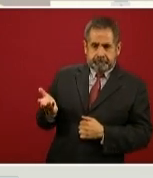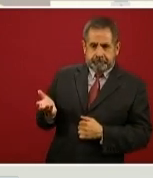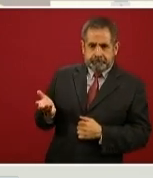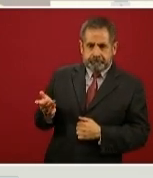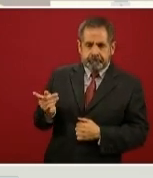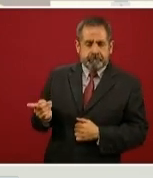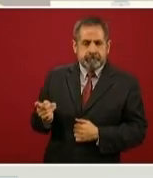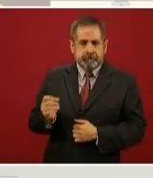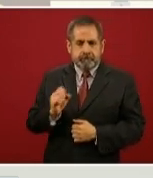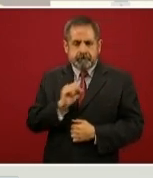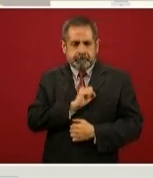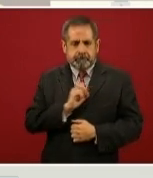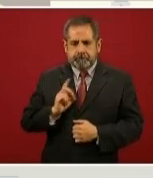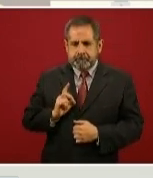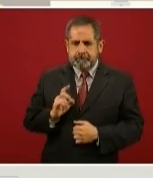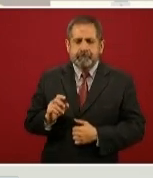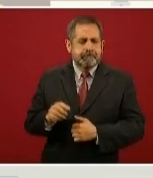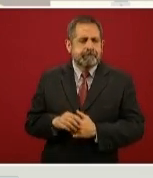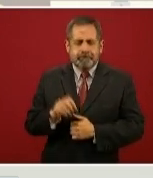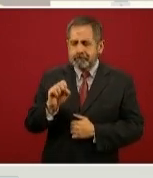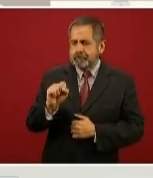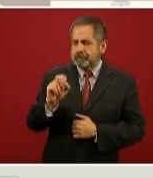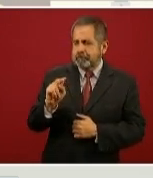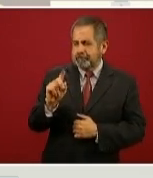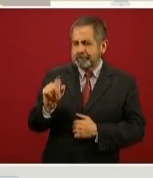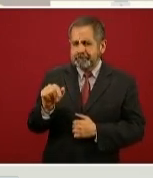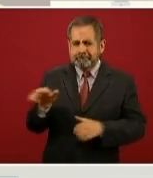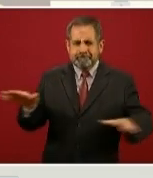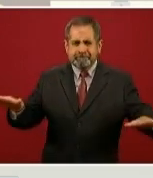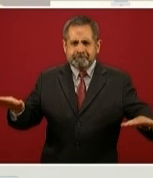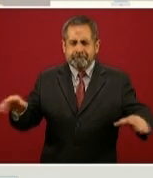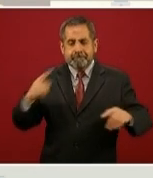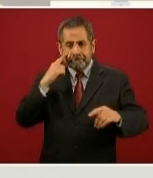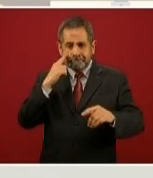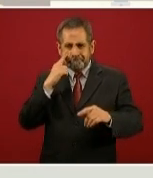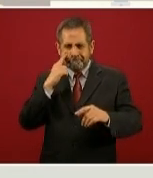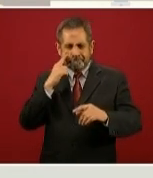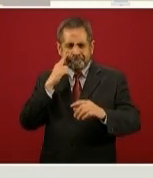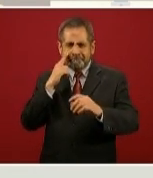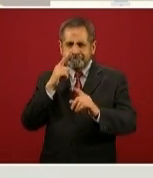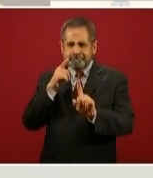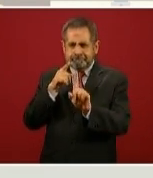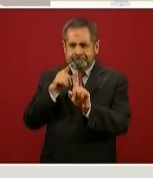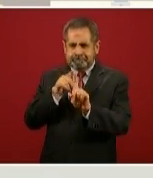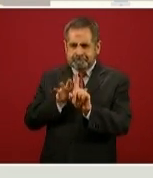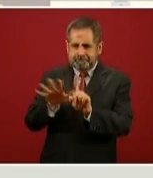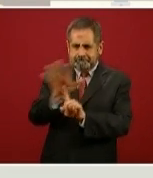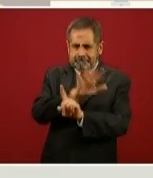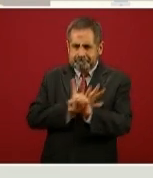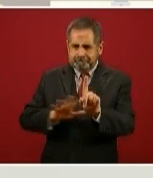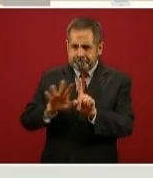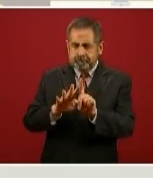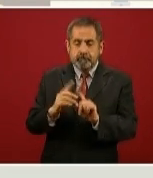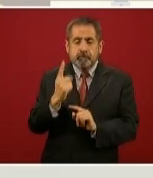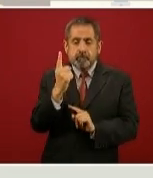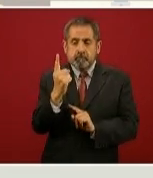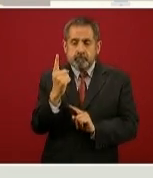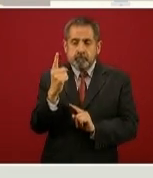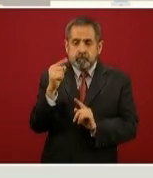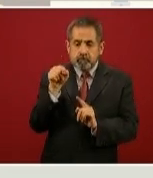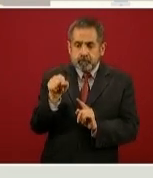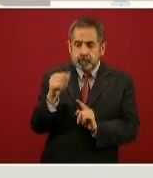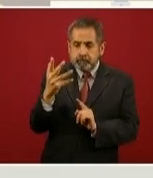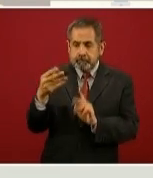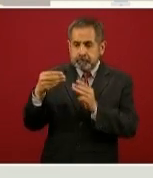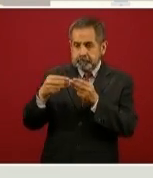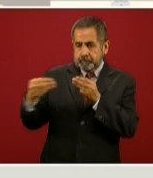Susana Distancia. Susana Distancia lo que nos permite es trazar un círculo, un radio de más de 1.5 metros, que es la